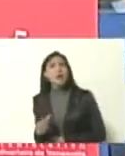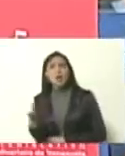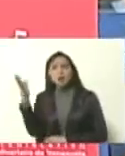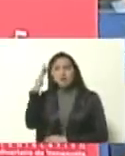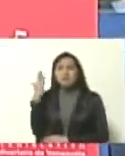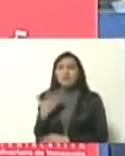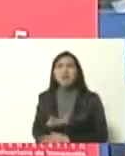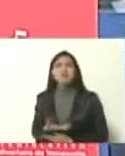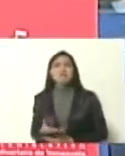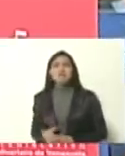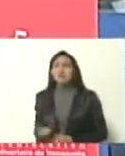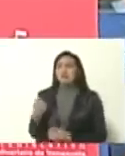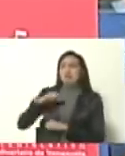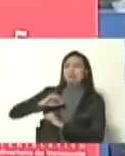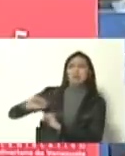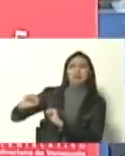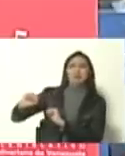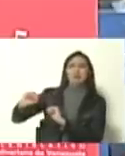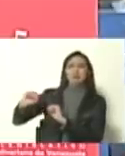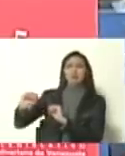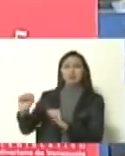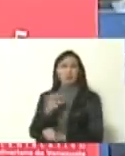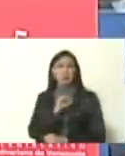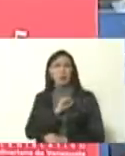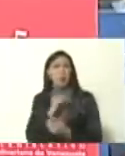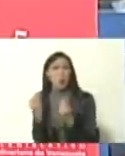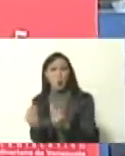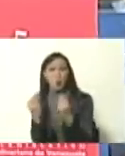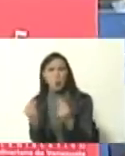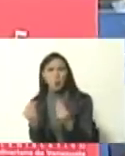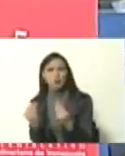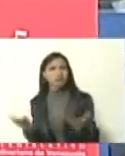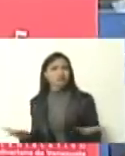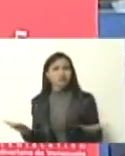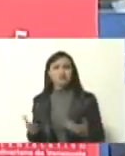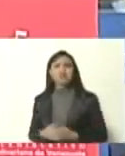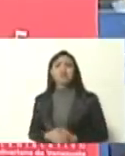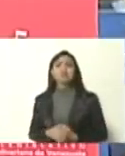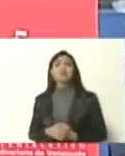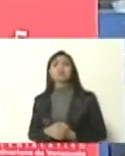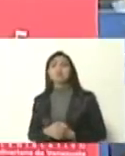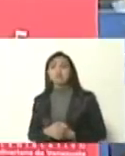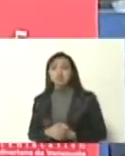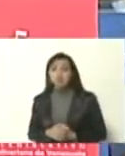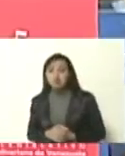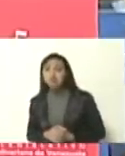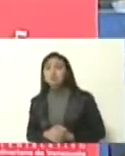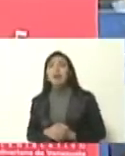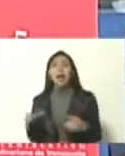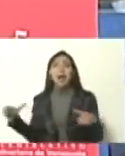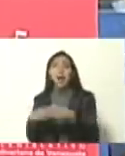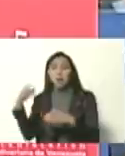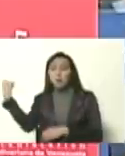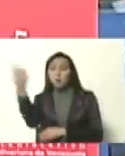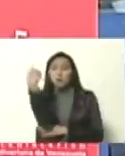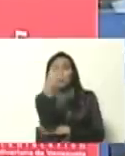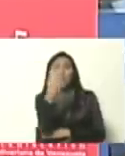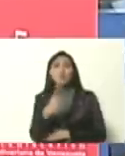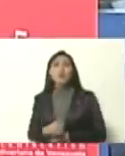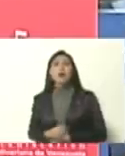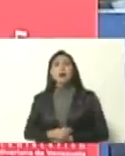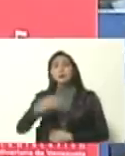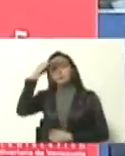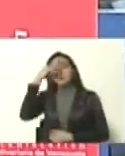naturaleza, pero le tiene terror a la Fuerza Aérea Nacional Bolivariana. Y es por